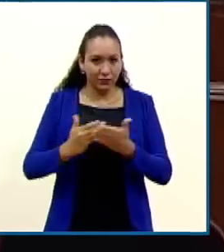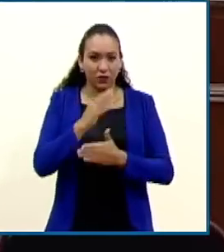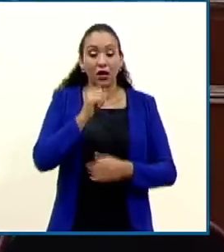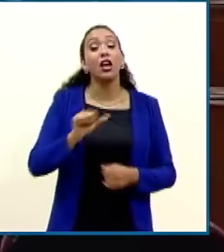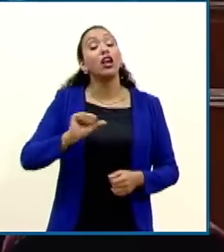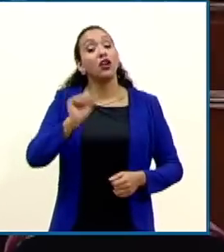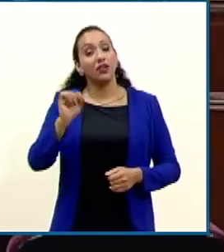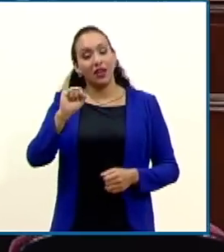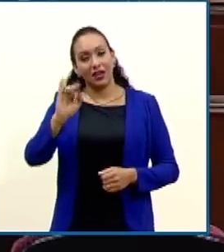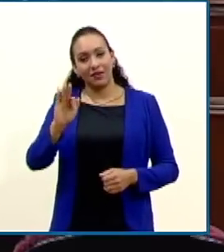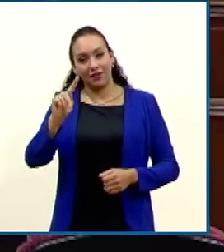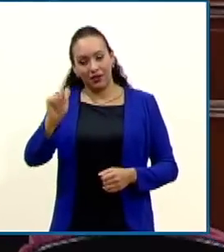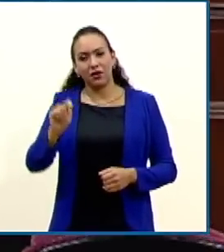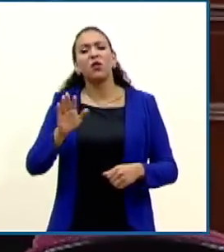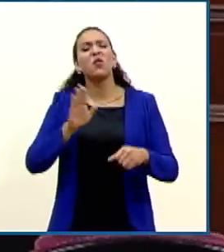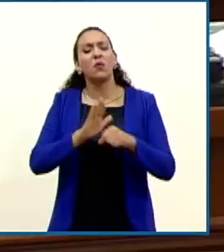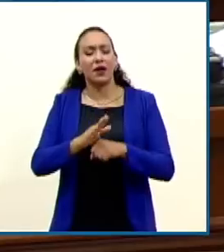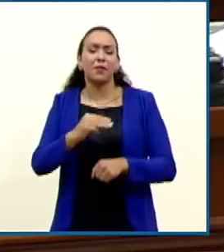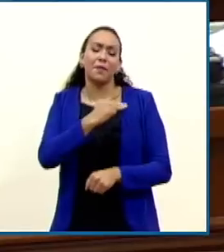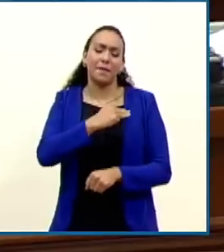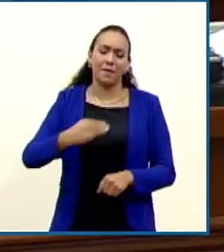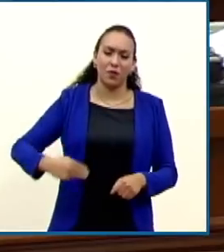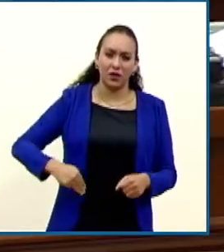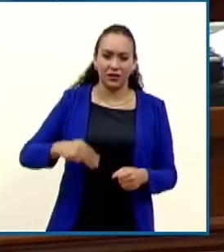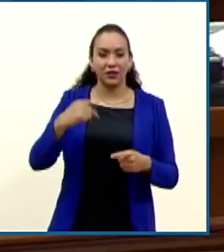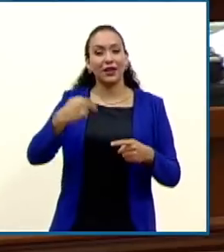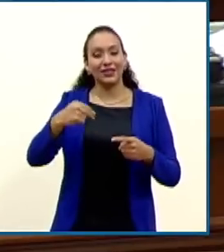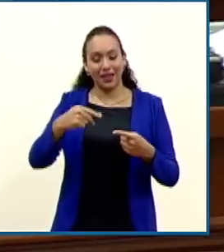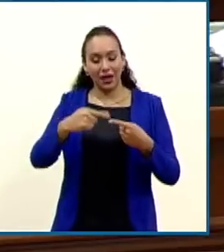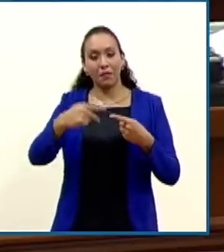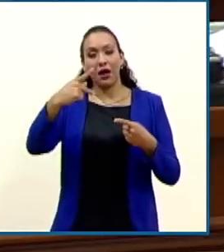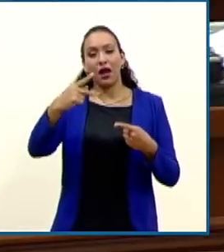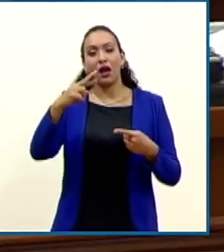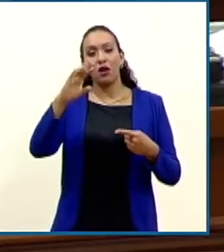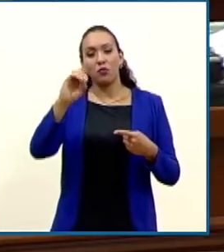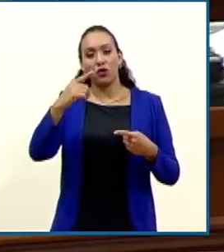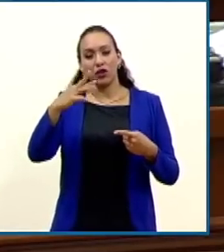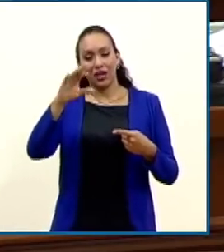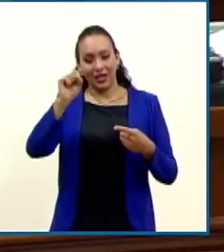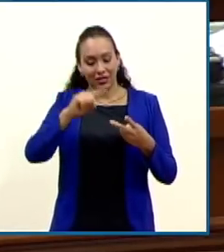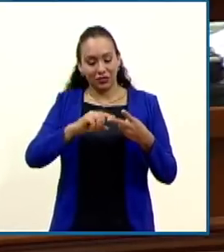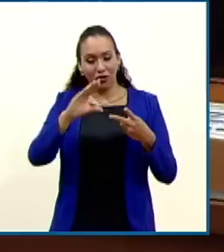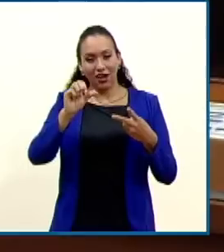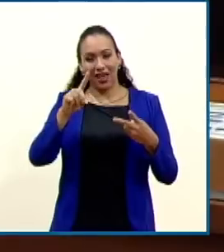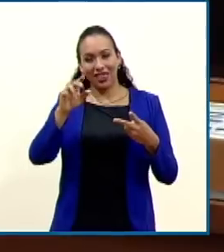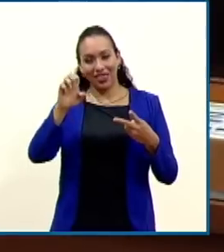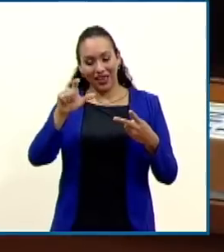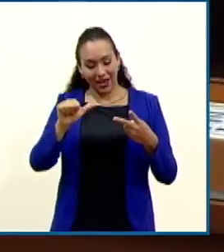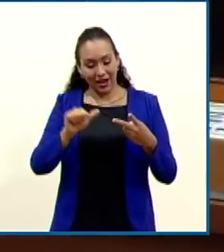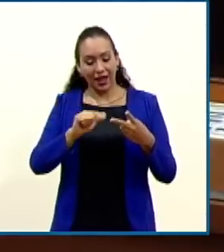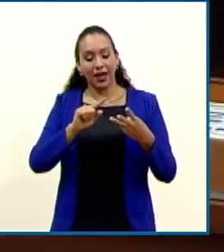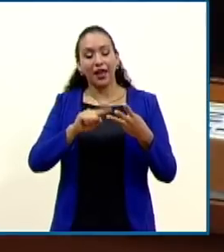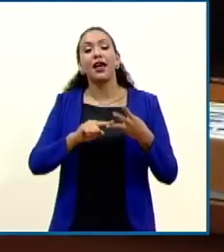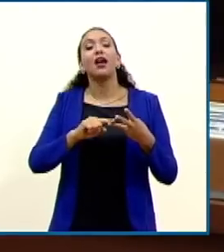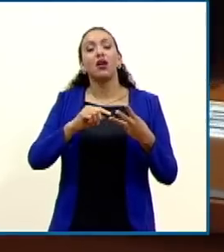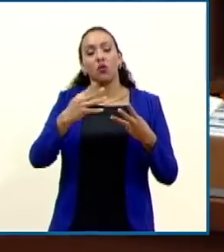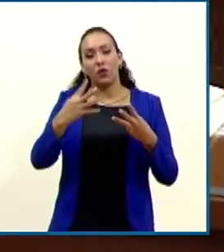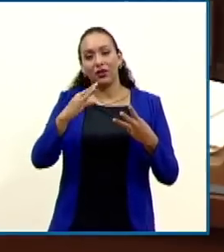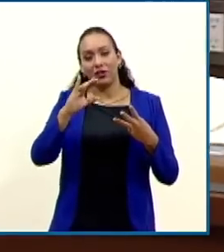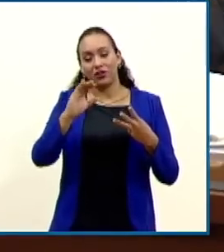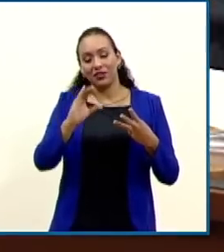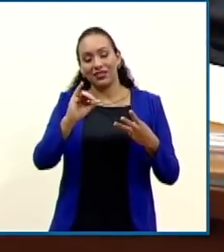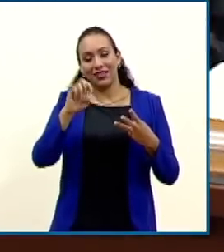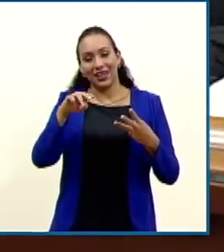invalidadas son de las leyes de ingresos de los municipios Progreso, Viesca, Matamoros, Candela, Ramos Arizpe, Cuatro Ciénegas y